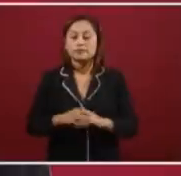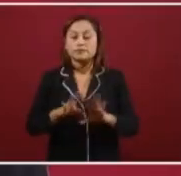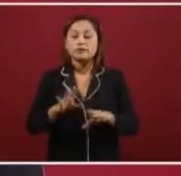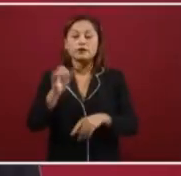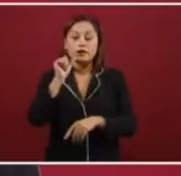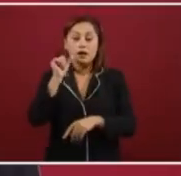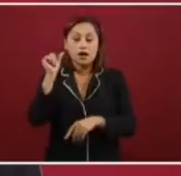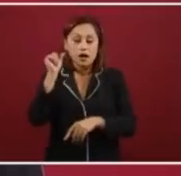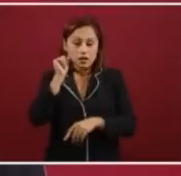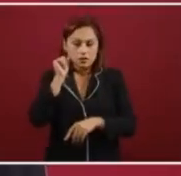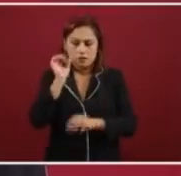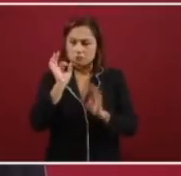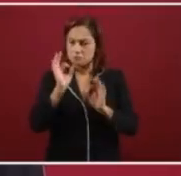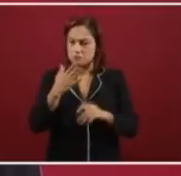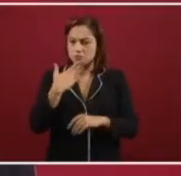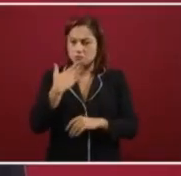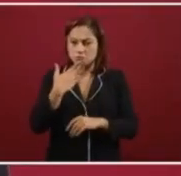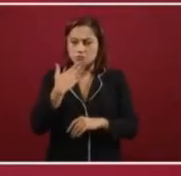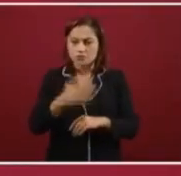Además,